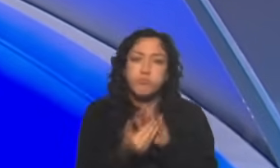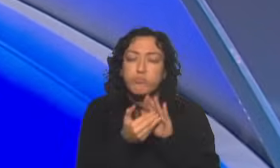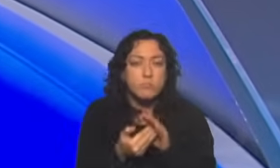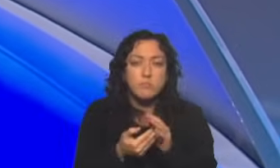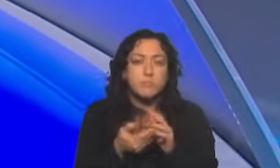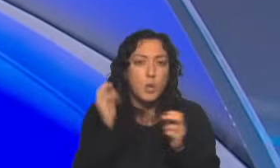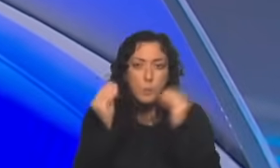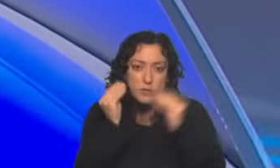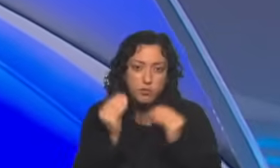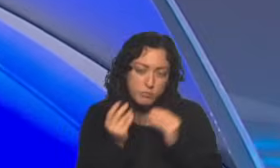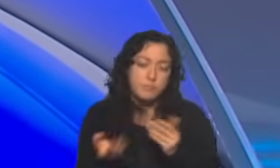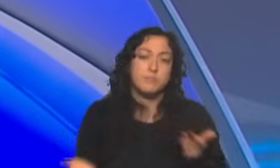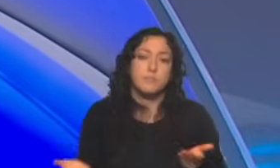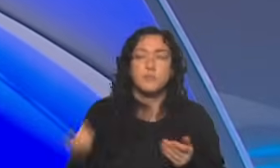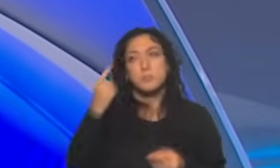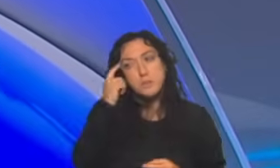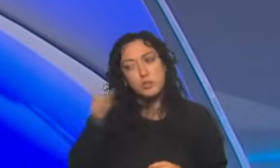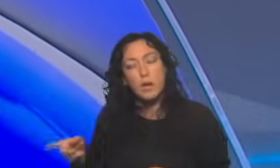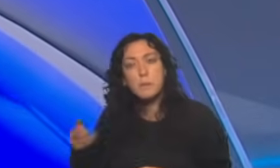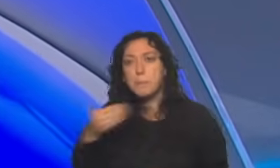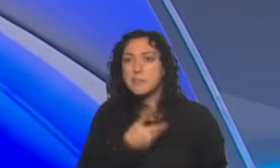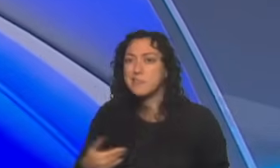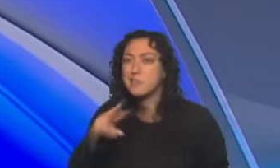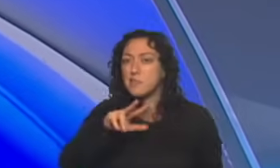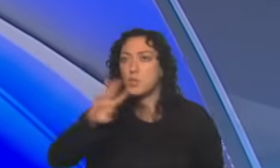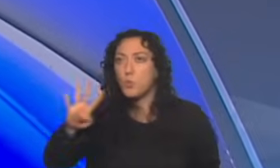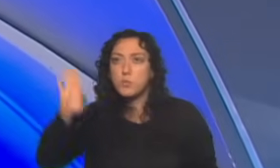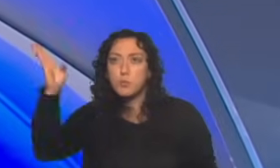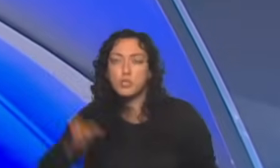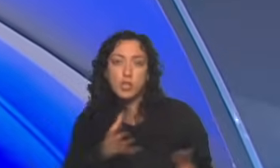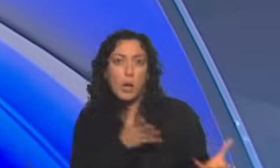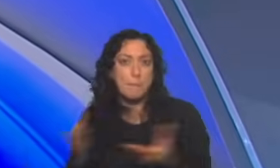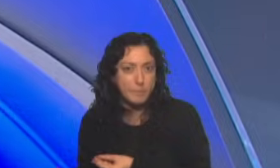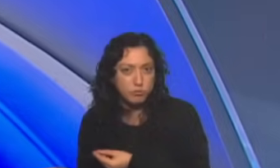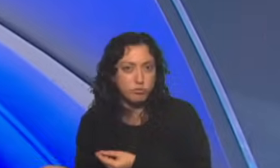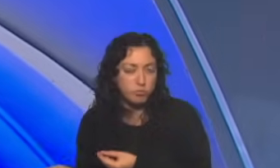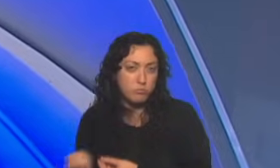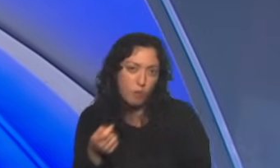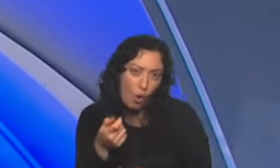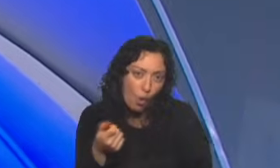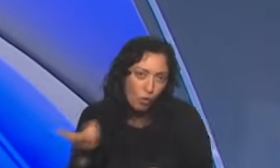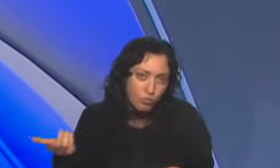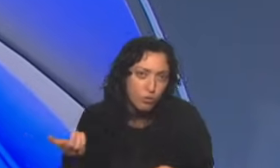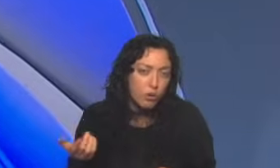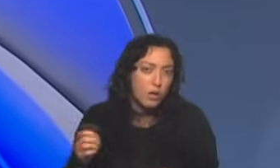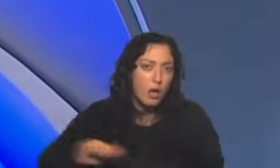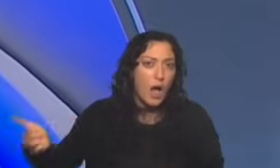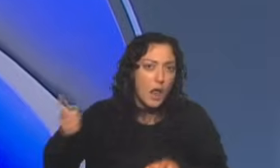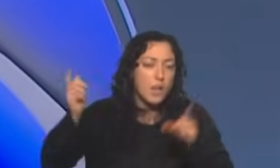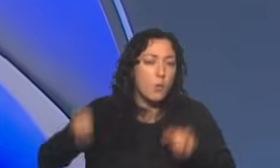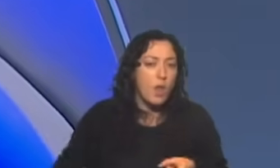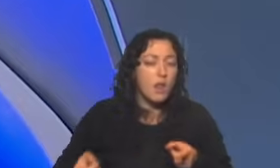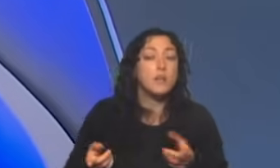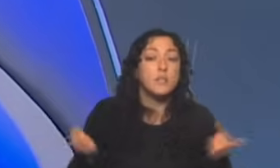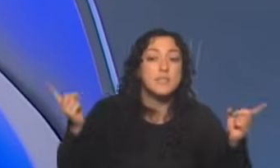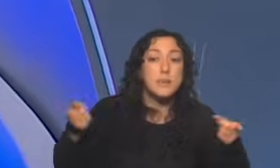vez pensaba, es un presidente que, como decías, llega con un 34% de apoyo, es decir, bastante bajo. A su vez, se registra